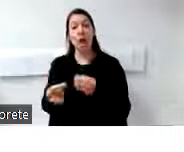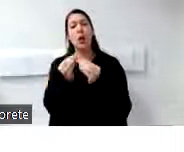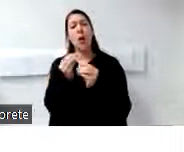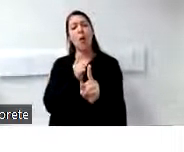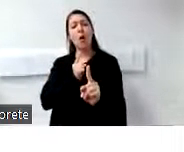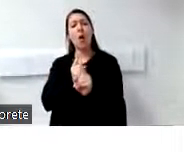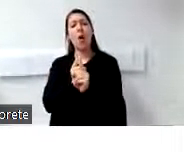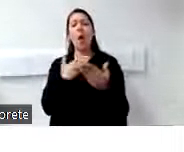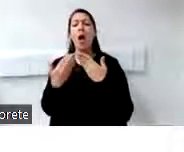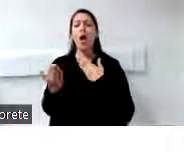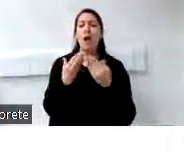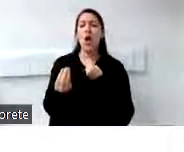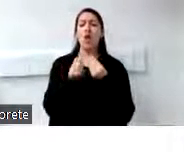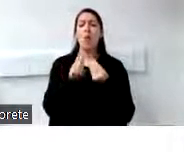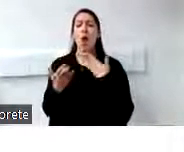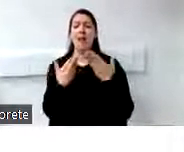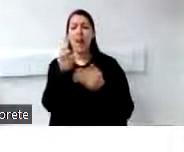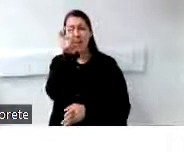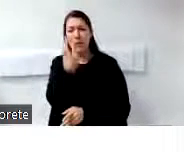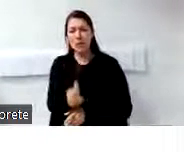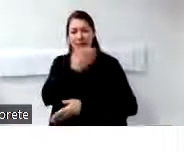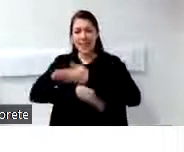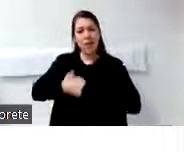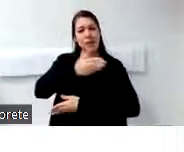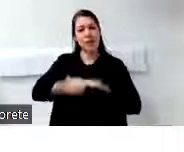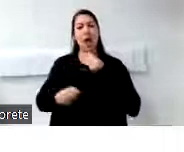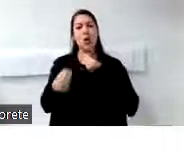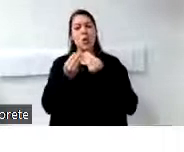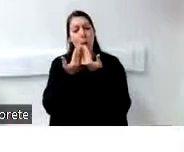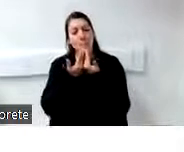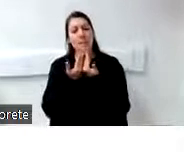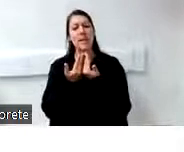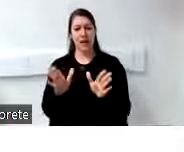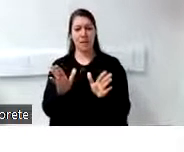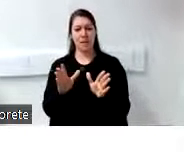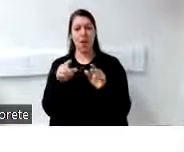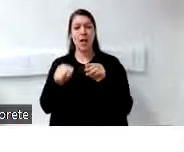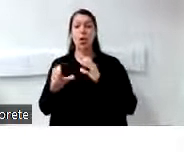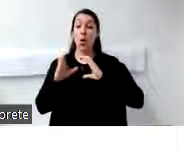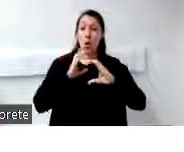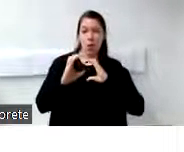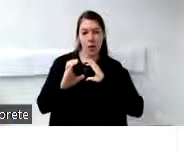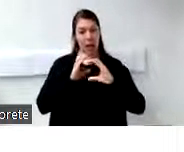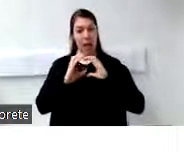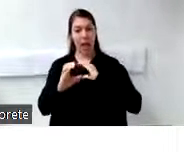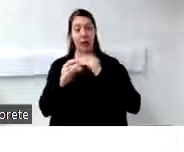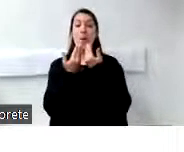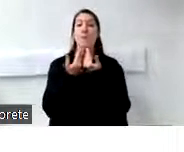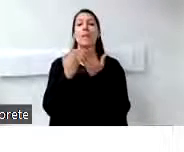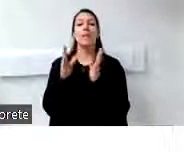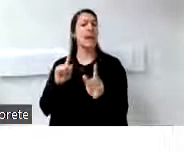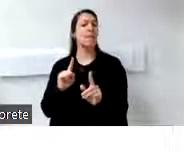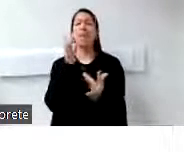esa persona, cómo nos vamos a dirigir, de qué forma comenzamos como, bueno, esto de comunicarnos y empezar a generar el